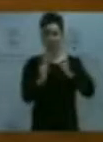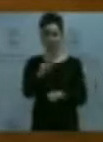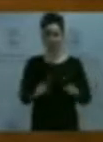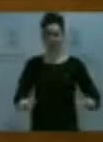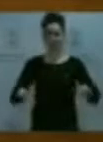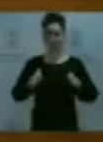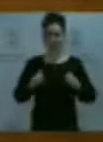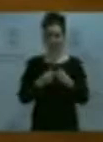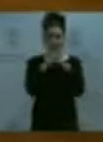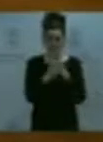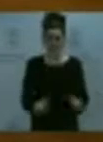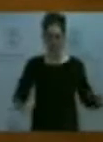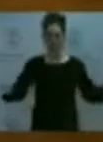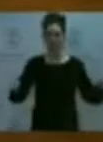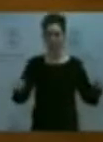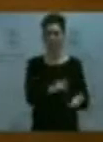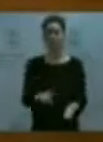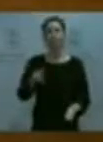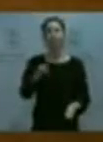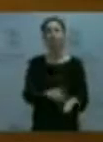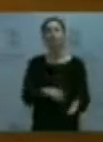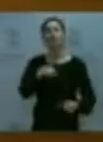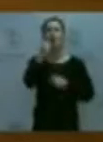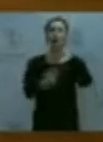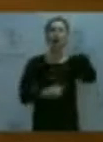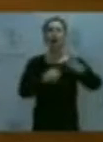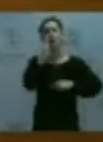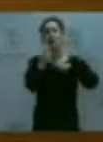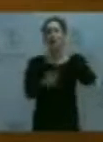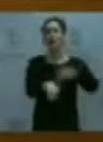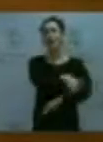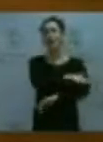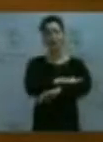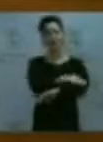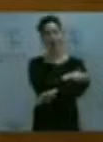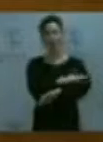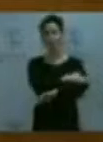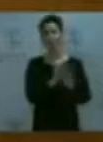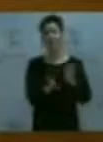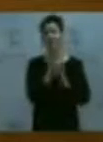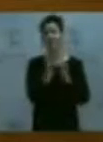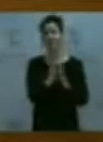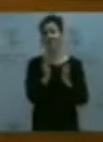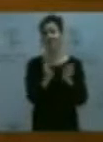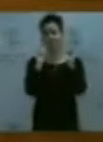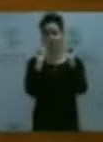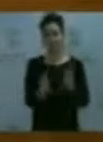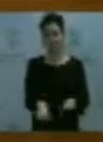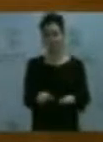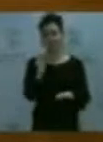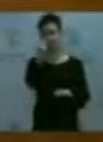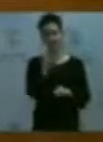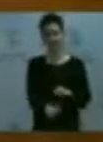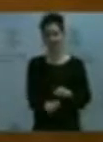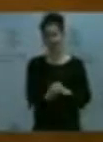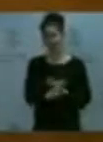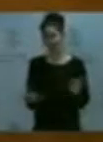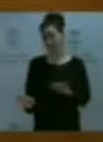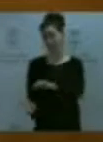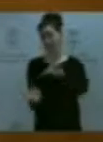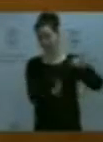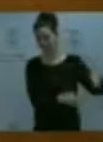el Gobierno languidecente de Javier Fernández, donde se establecen 7 ejes, ni más ni menos, 7